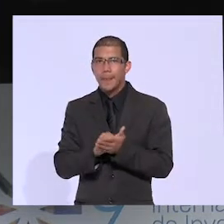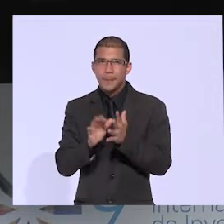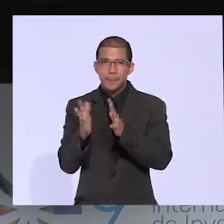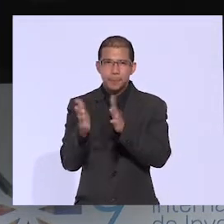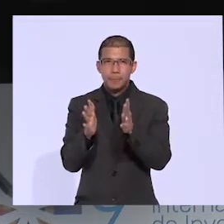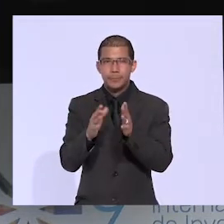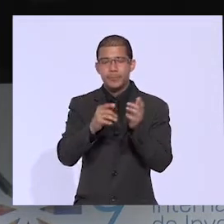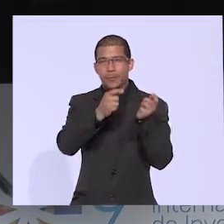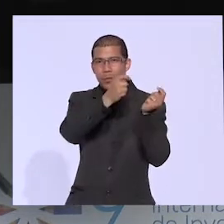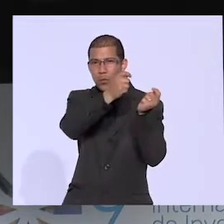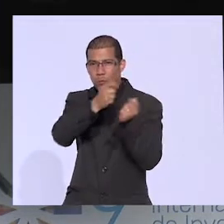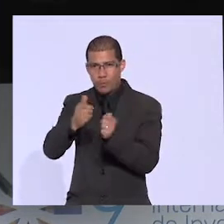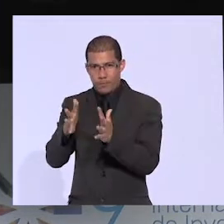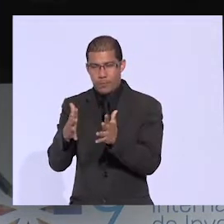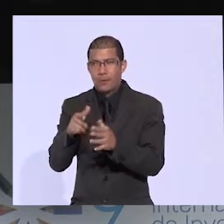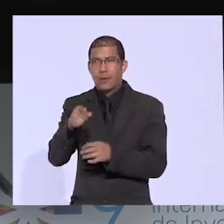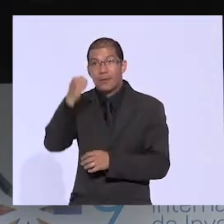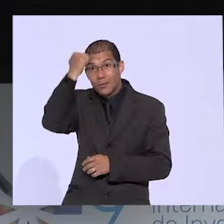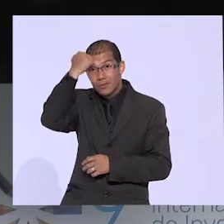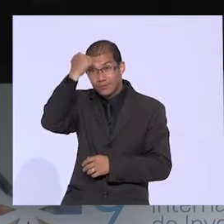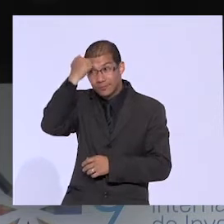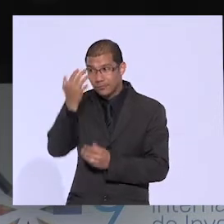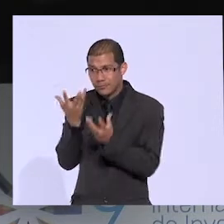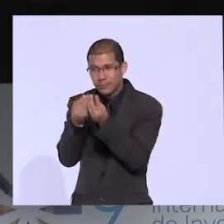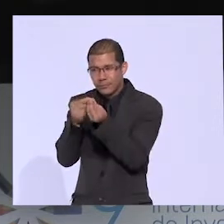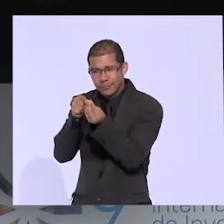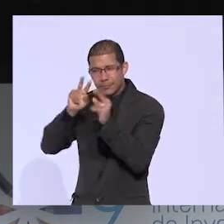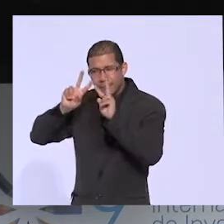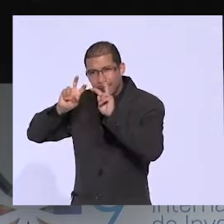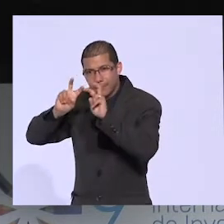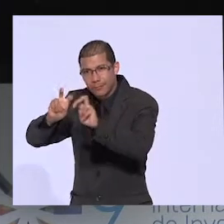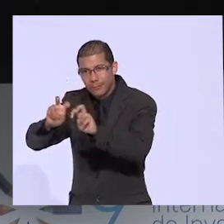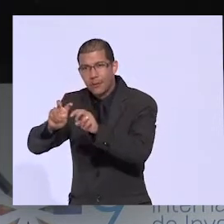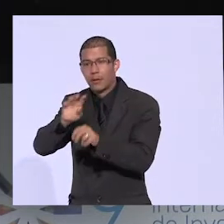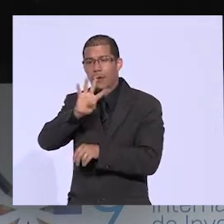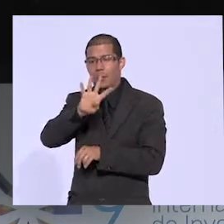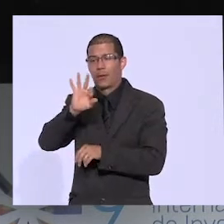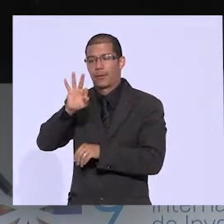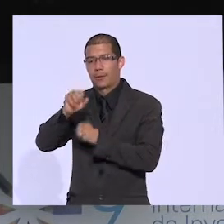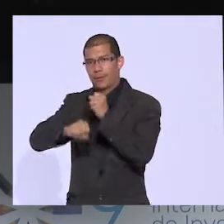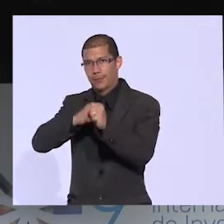edad de los profesores del grupo que estamos estudiando, 43 años.